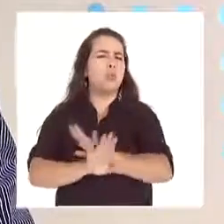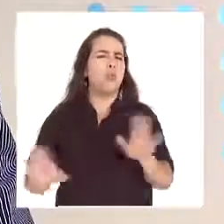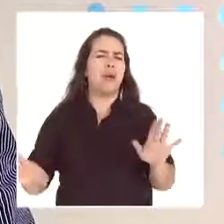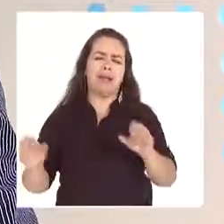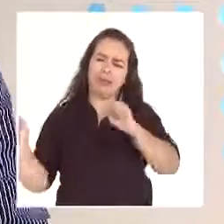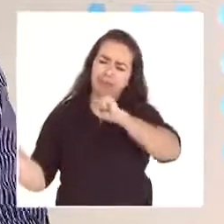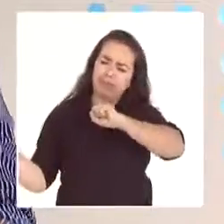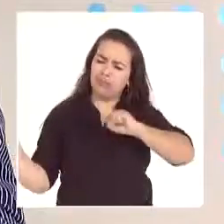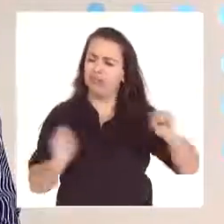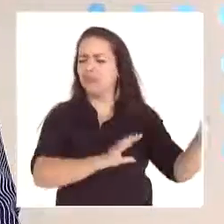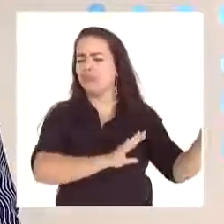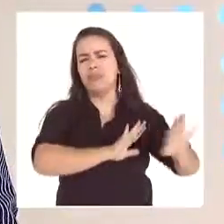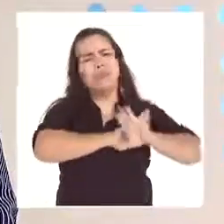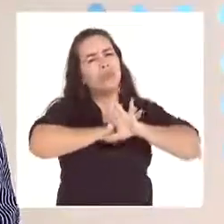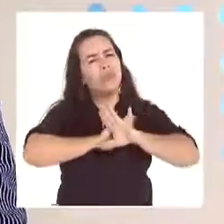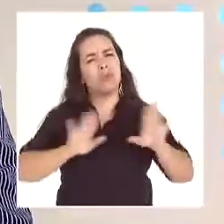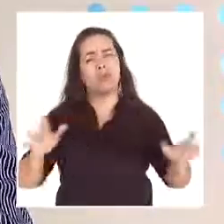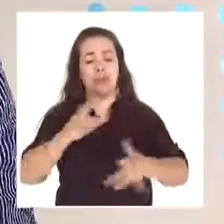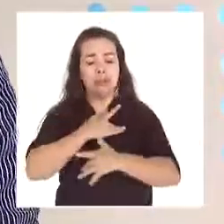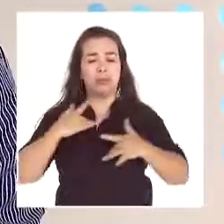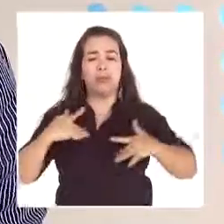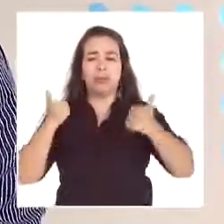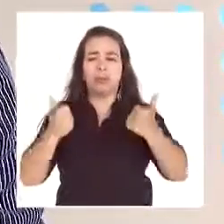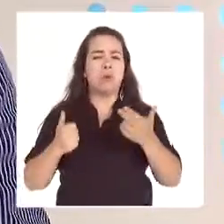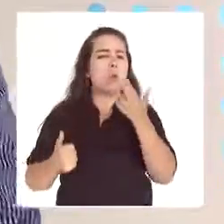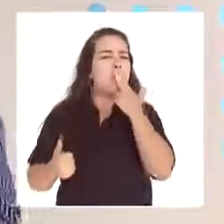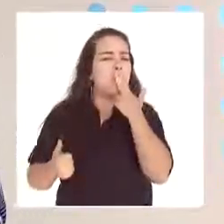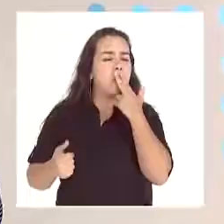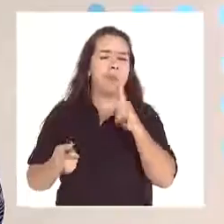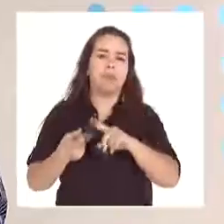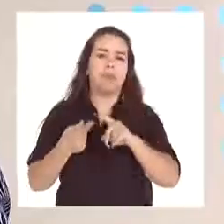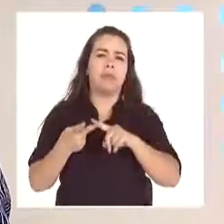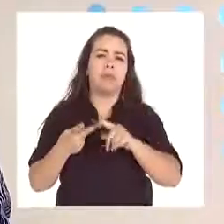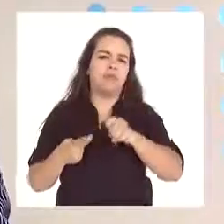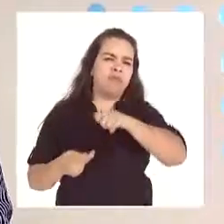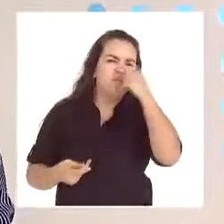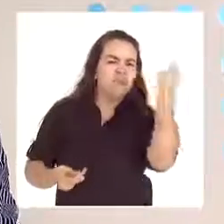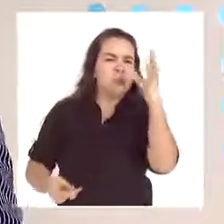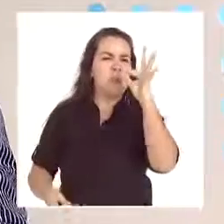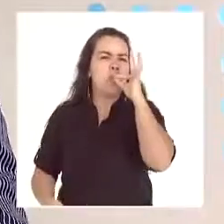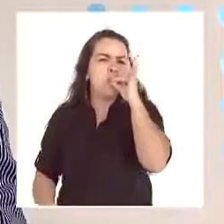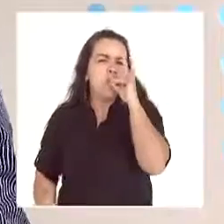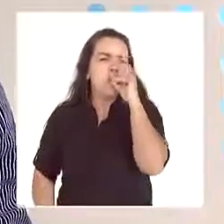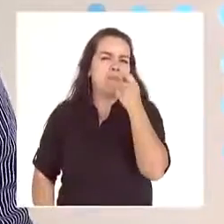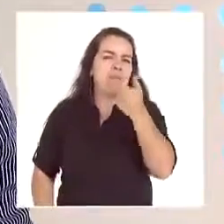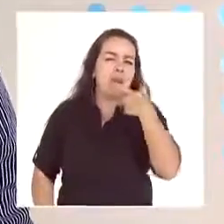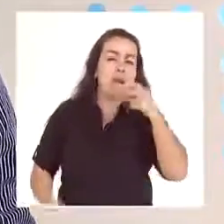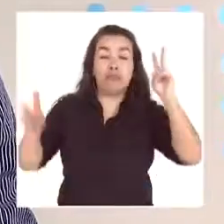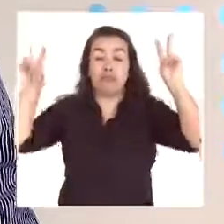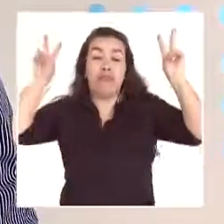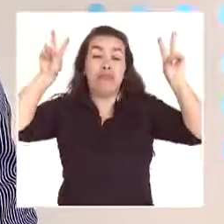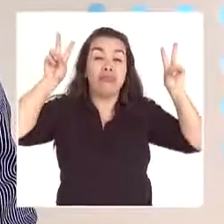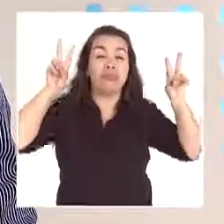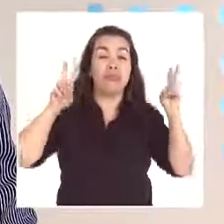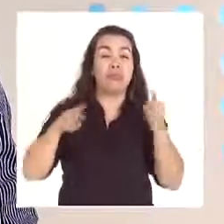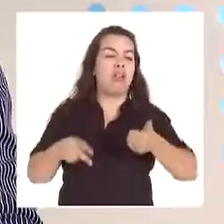hábitos de vida no sanos como lo son el tabaco, las sustancias psicoactivas, el consumo de alcohol,